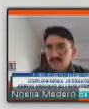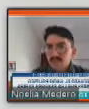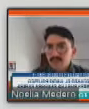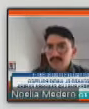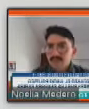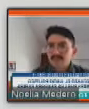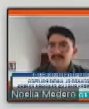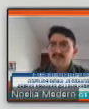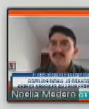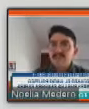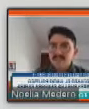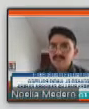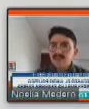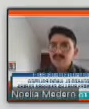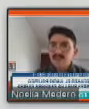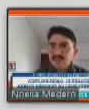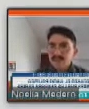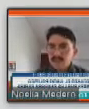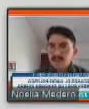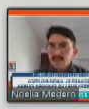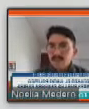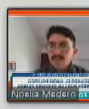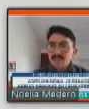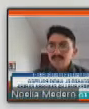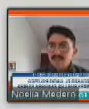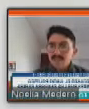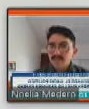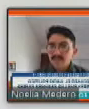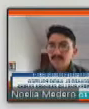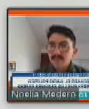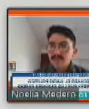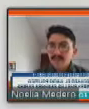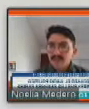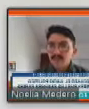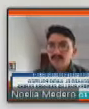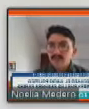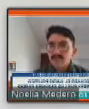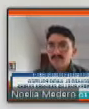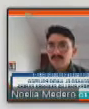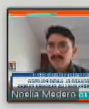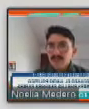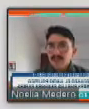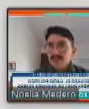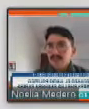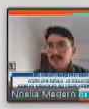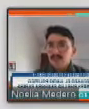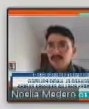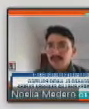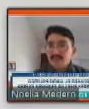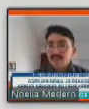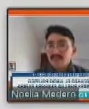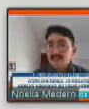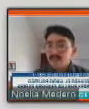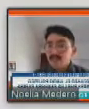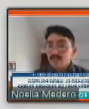un gobierno que más bien se perfila de centro-izquierda, muy parecido en términos programáticos a lo que fue el planteamiento de